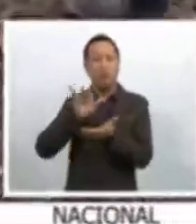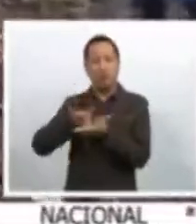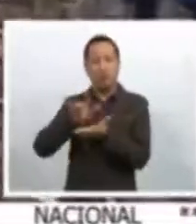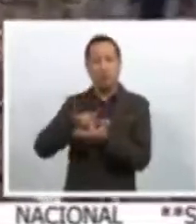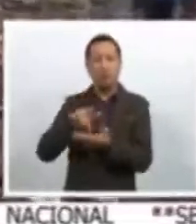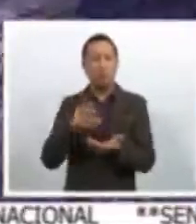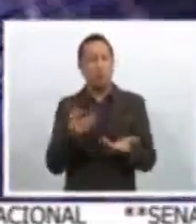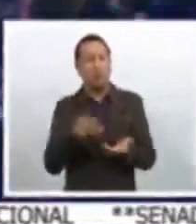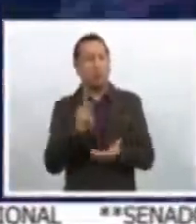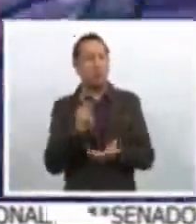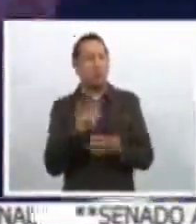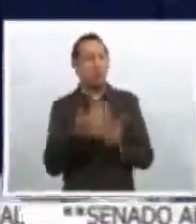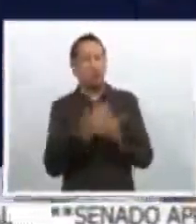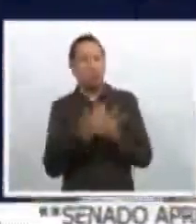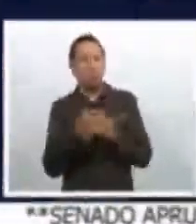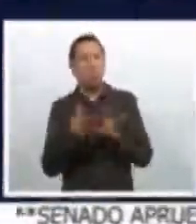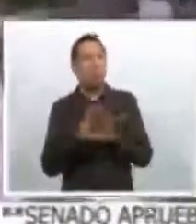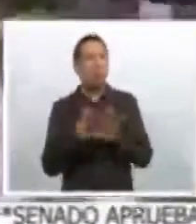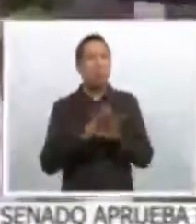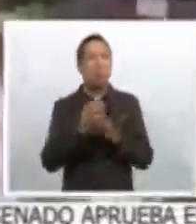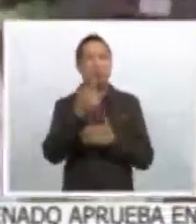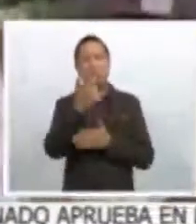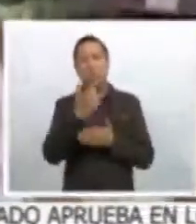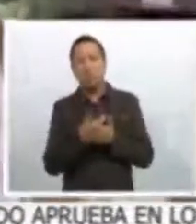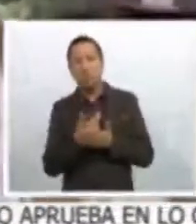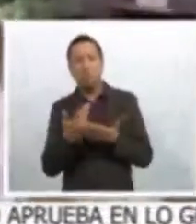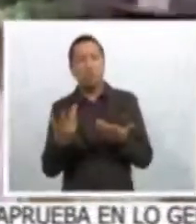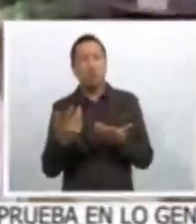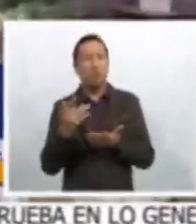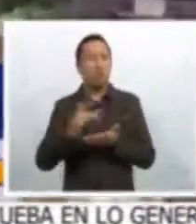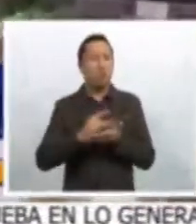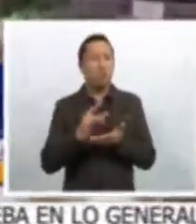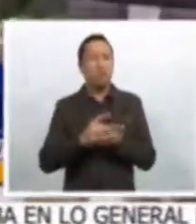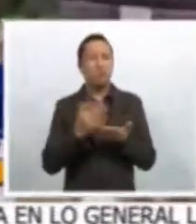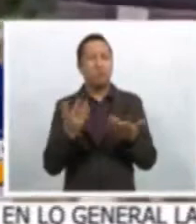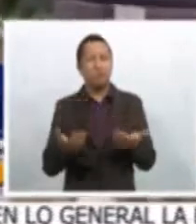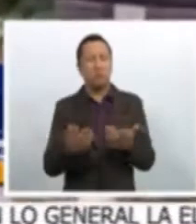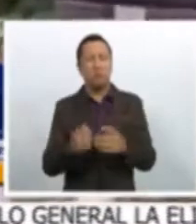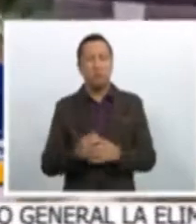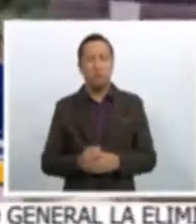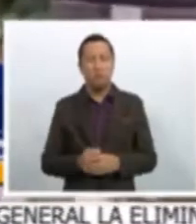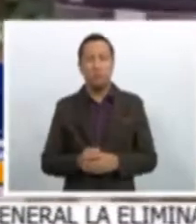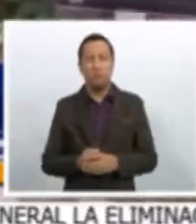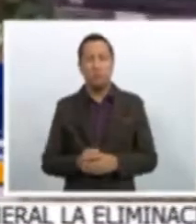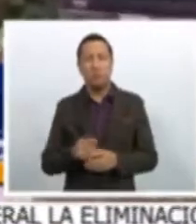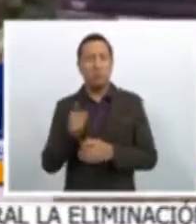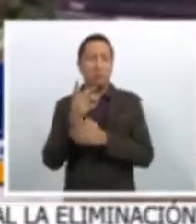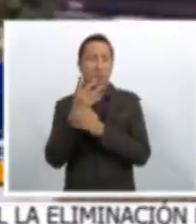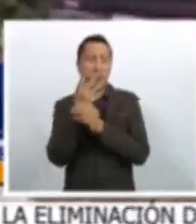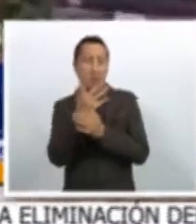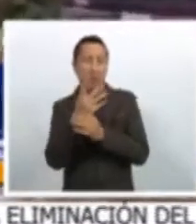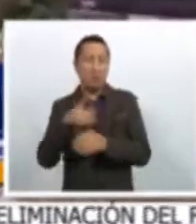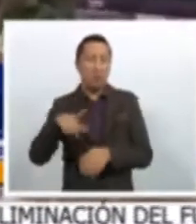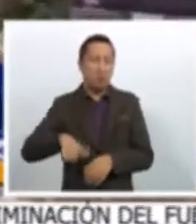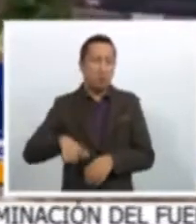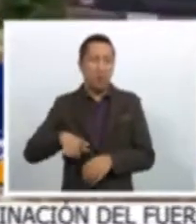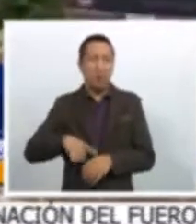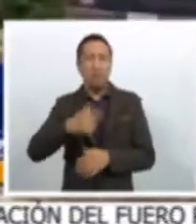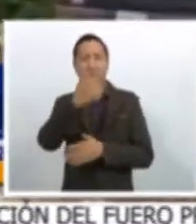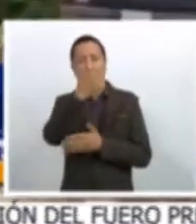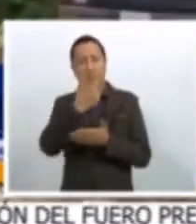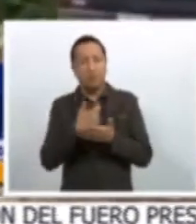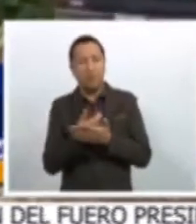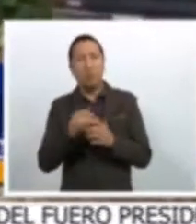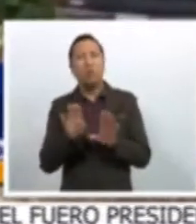los ganaderos y de qué forma acceder. Quiere mandar, mejor dicho, apoyos directos, pero ¿cómo lo podemos saber? ¿Cómo lo podemos solicitar a